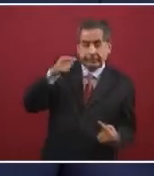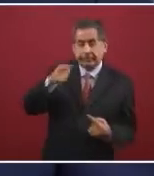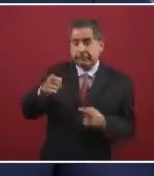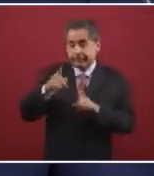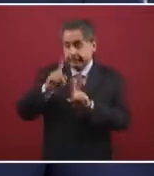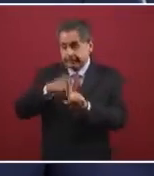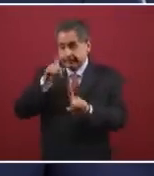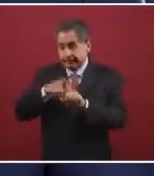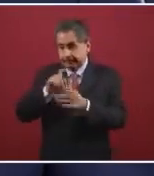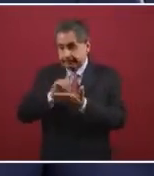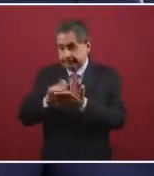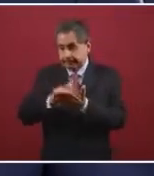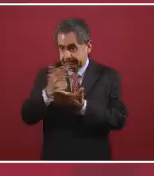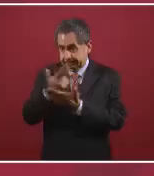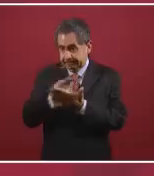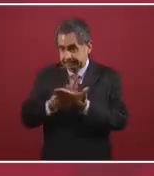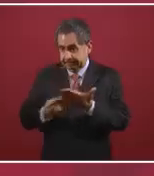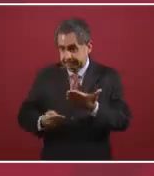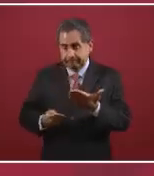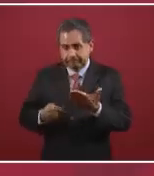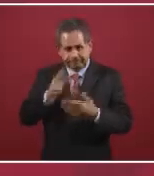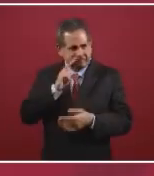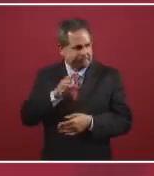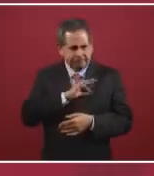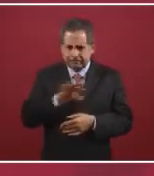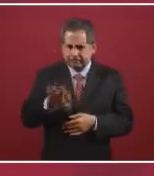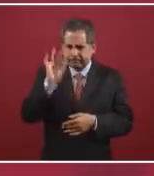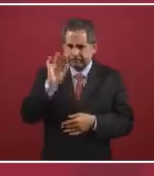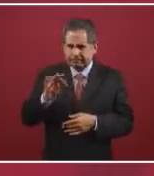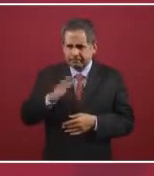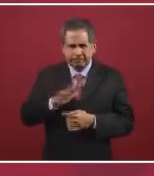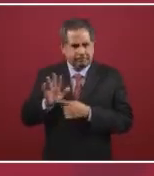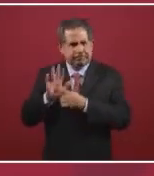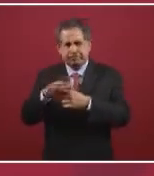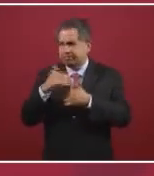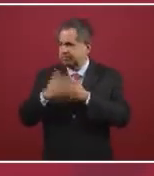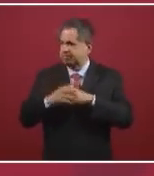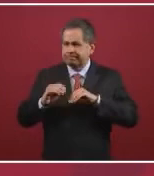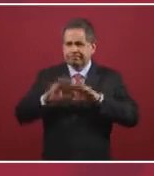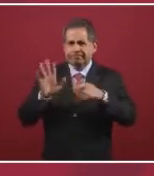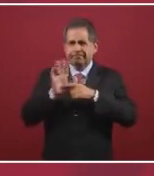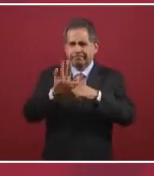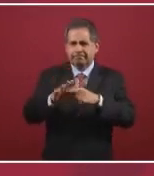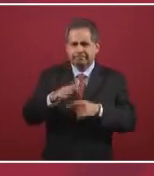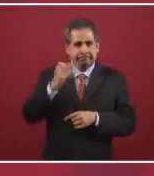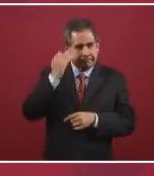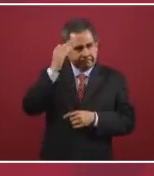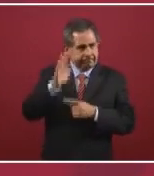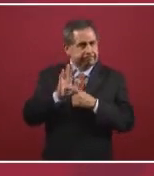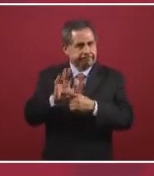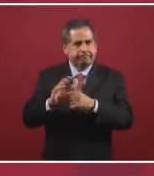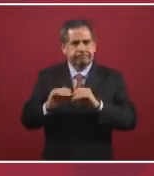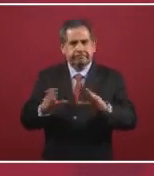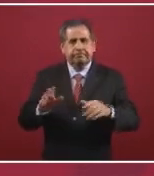caricatura es posible que la expongan por temporada,